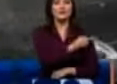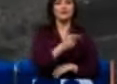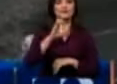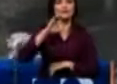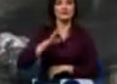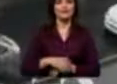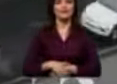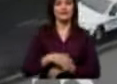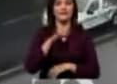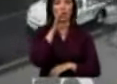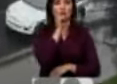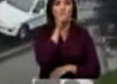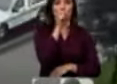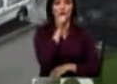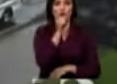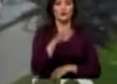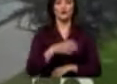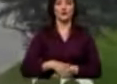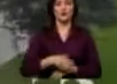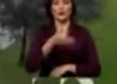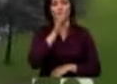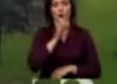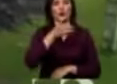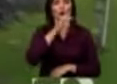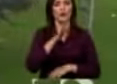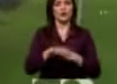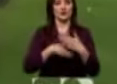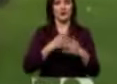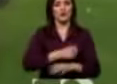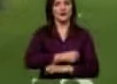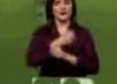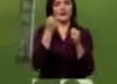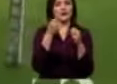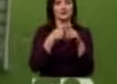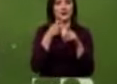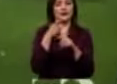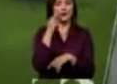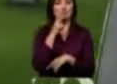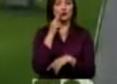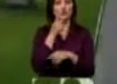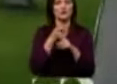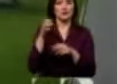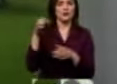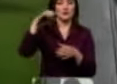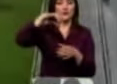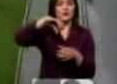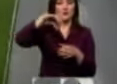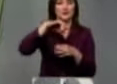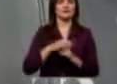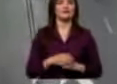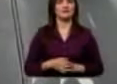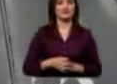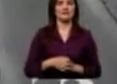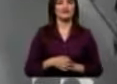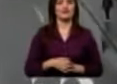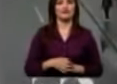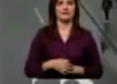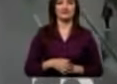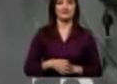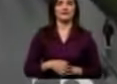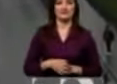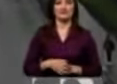fruto de naranja todas las mañanas, y jengibre, ya si le afecta la garganta, y con miel, buenas recomendaciones. Mire, me salió doctor usted también,